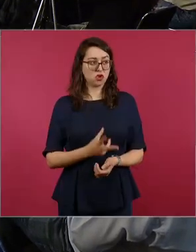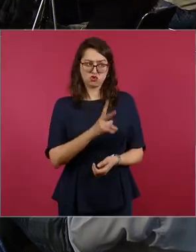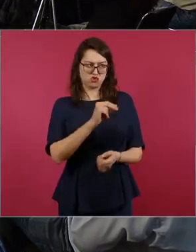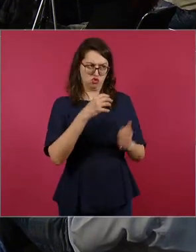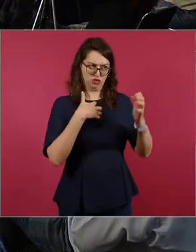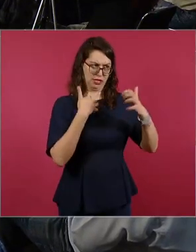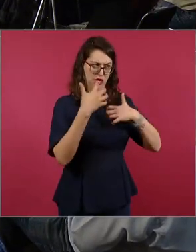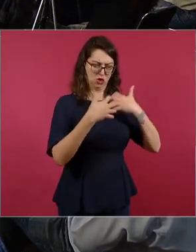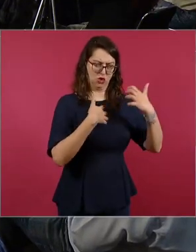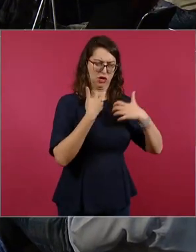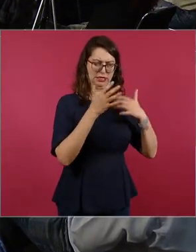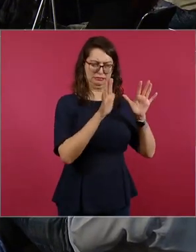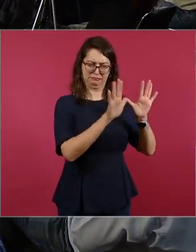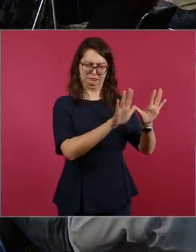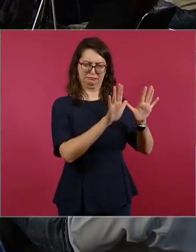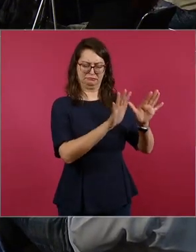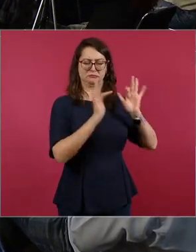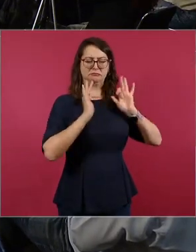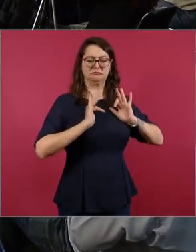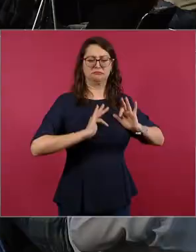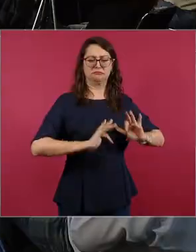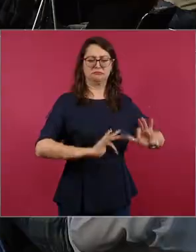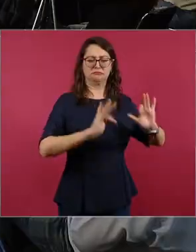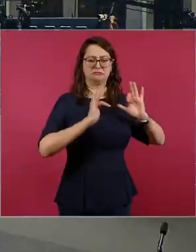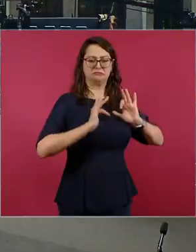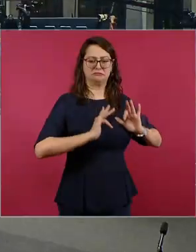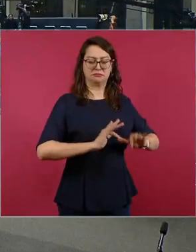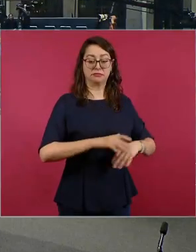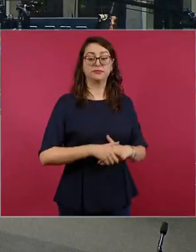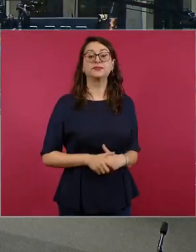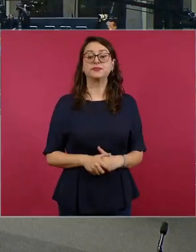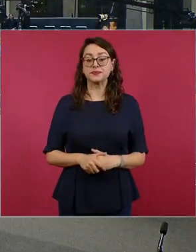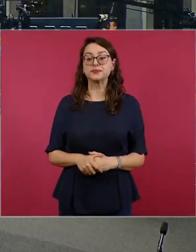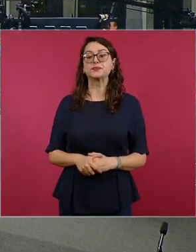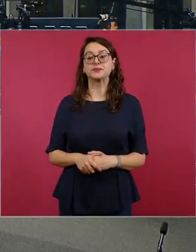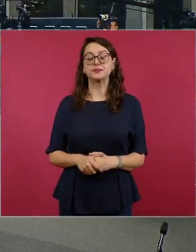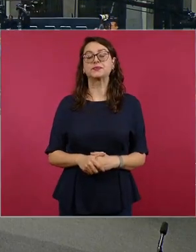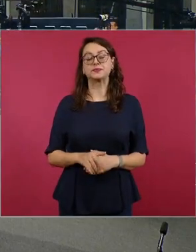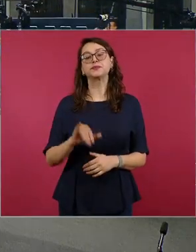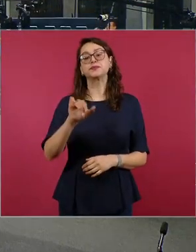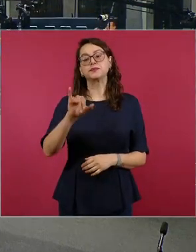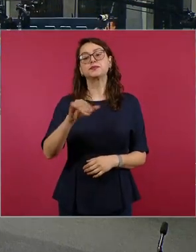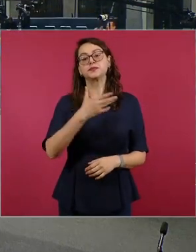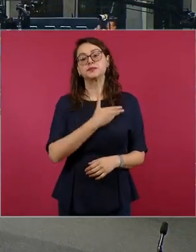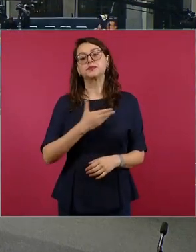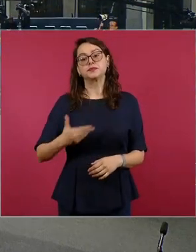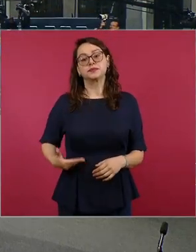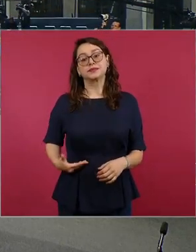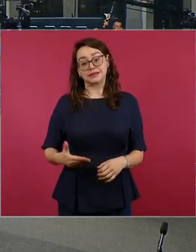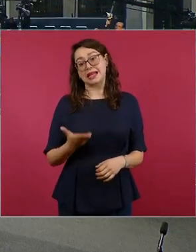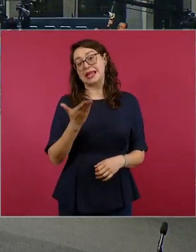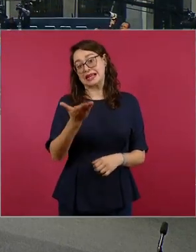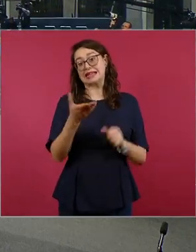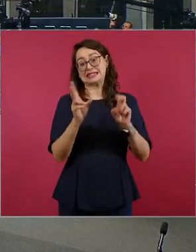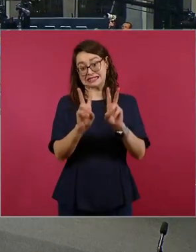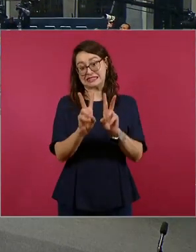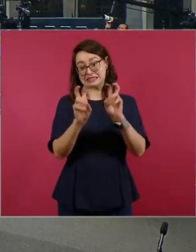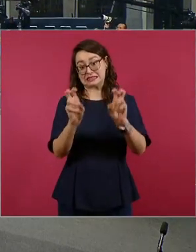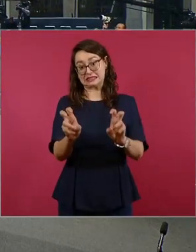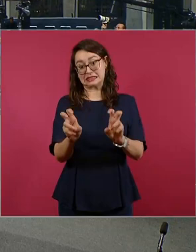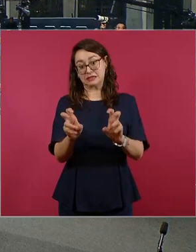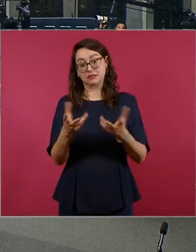se van a enojar mucho. Sí, presidente, y precisamente en este tema que está usted tomando de estos